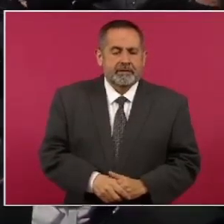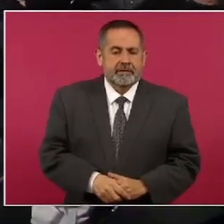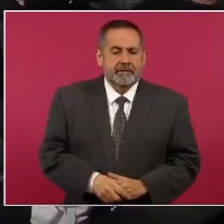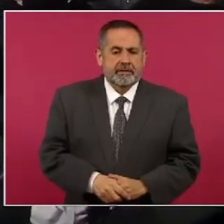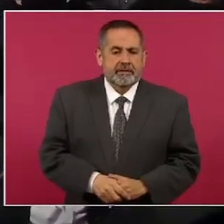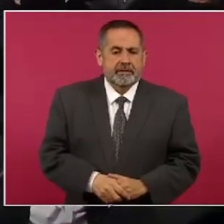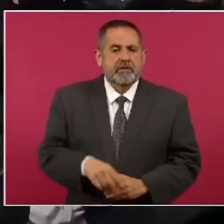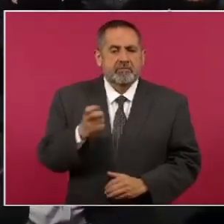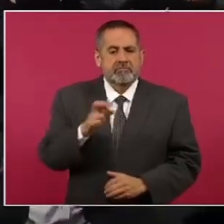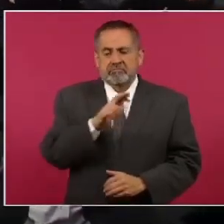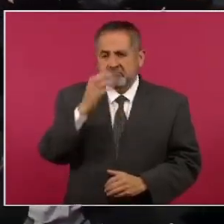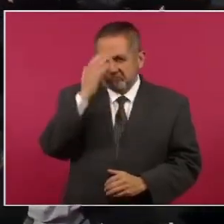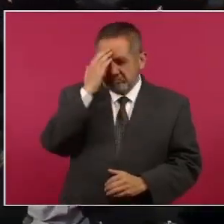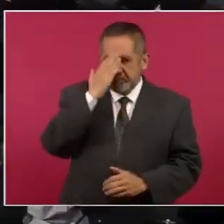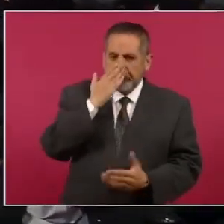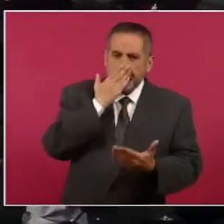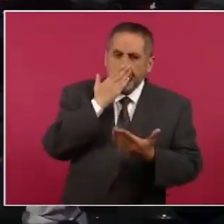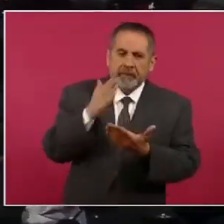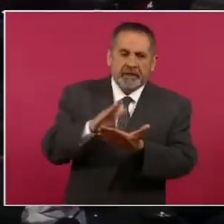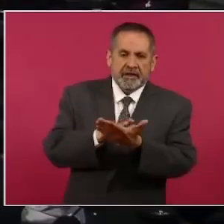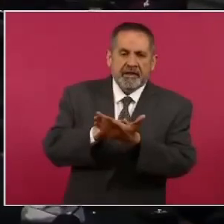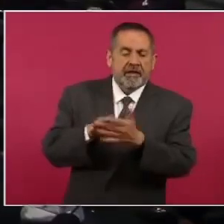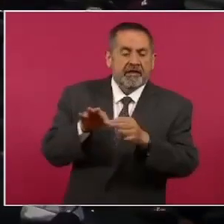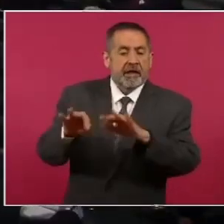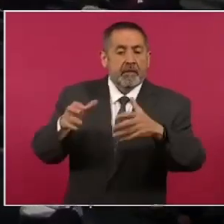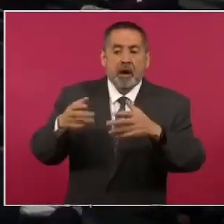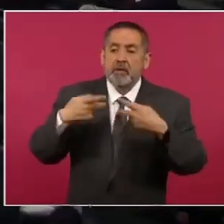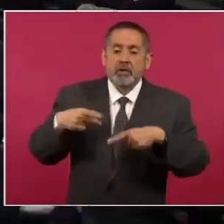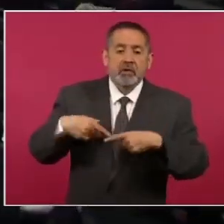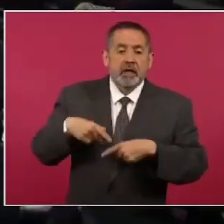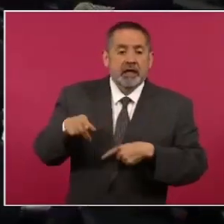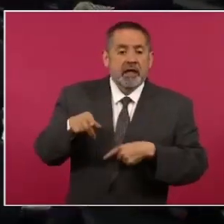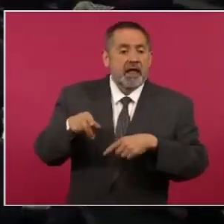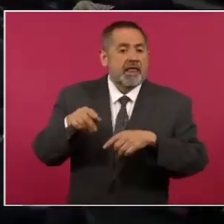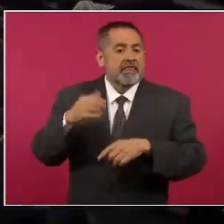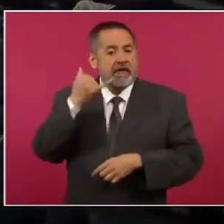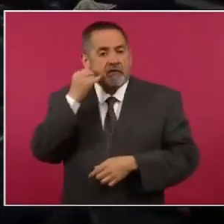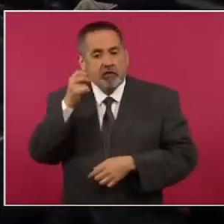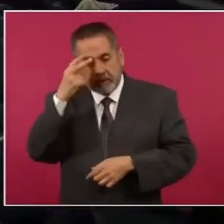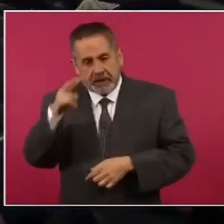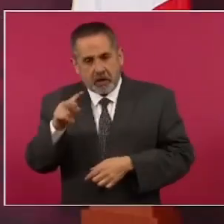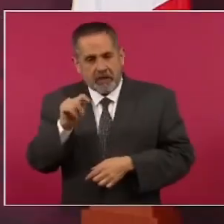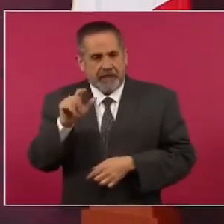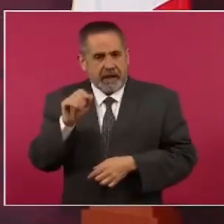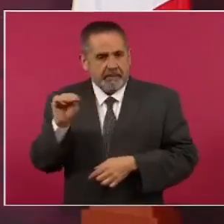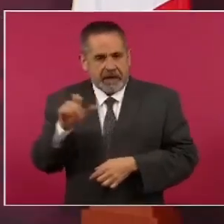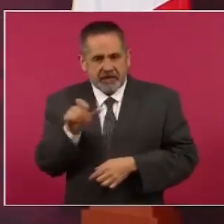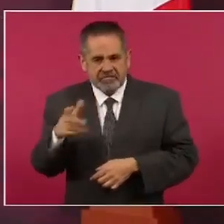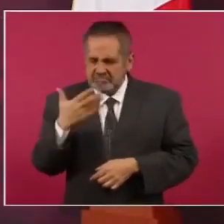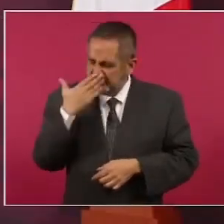Es un reconocimiento a los trabajadores de Teléfonos de México, a la empresa.